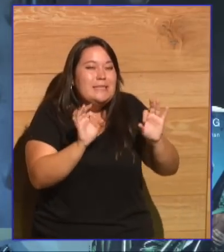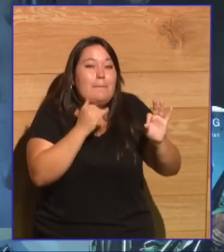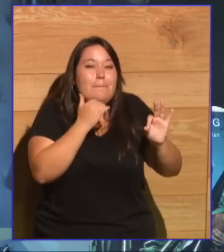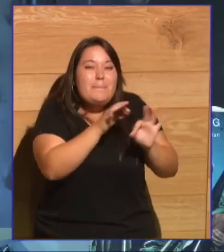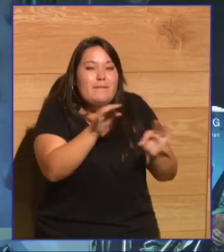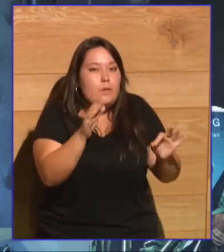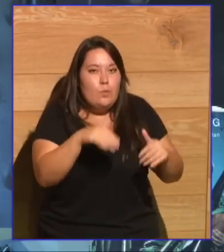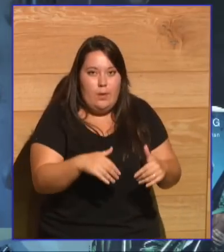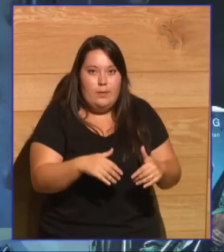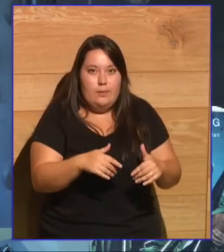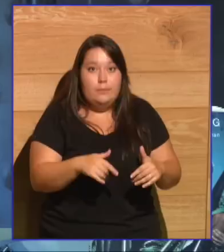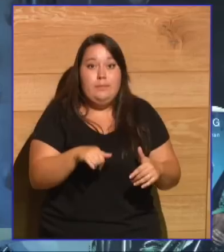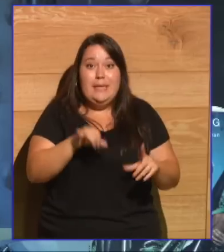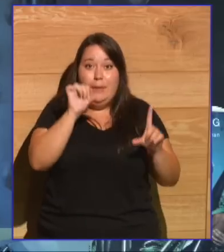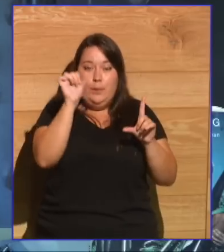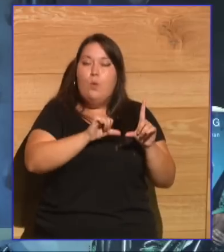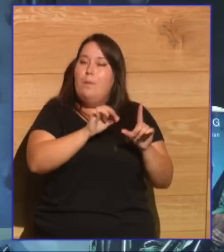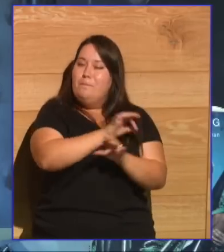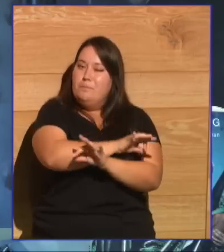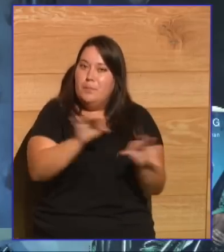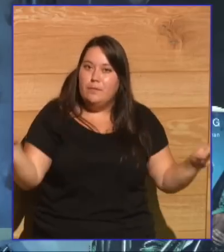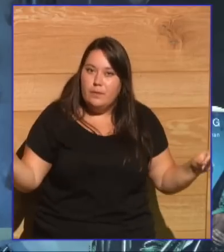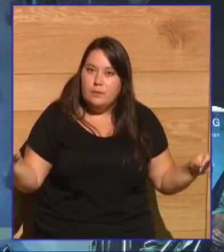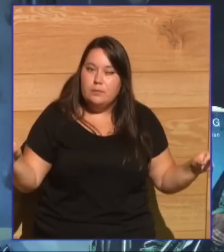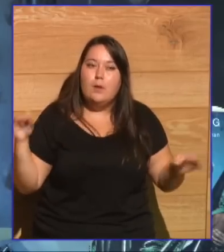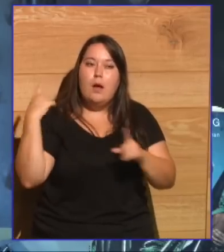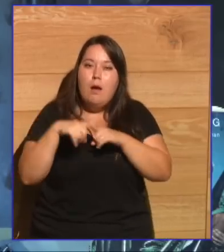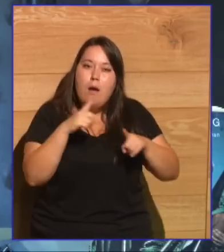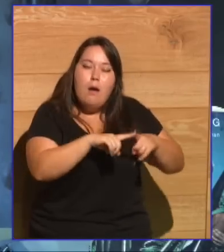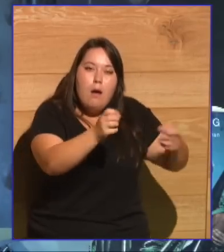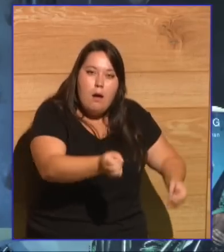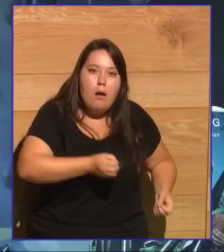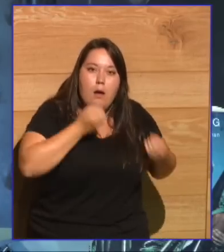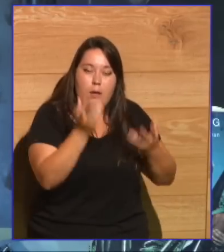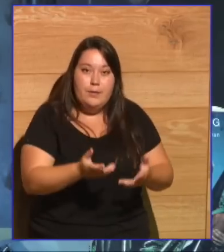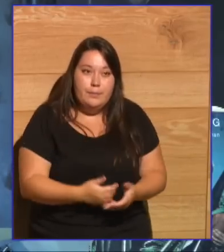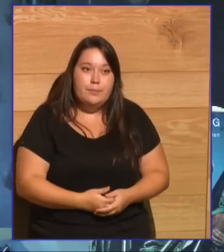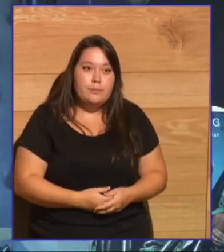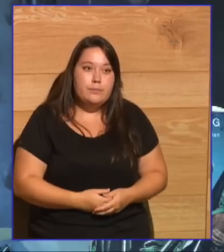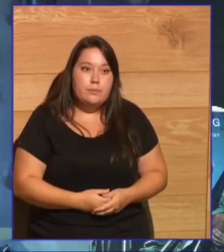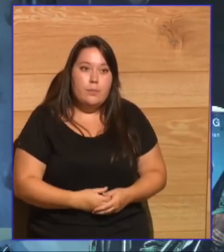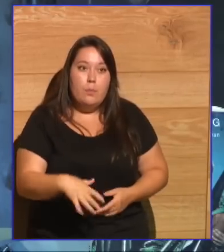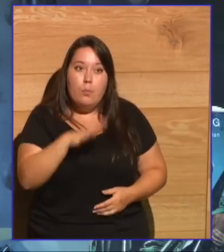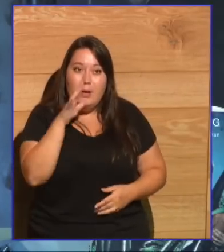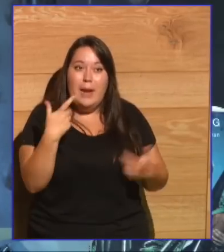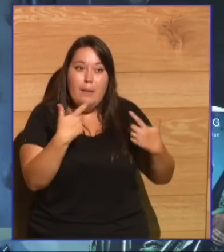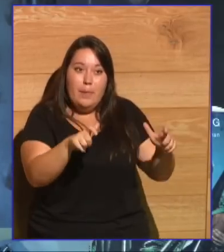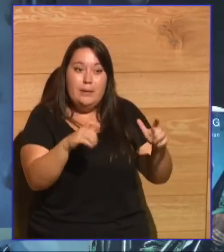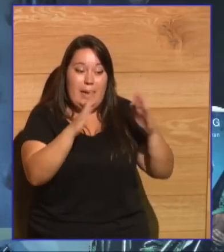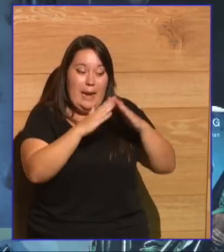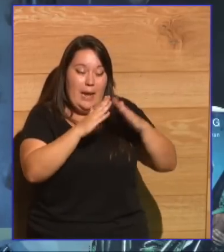perfecta que además tiene que contar muchísimas cosas casi a modo de macro suite porque es la parte en la que huyen de esa